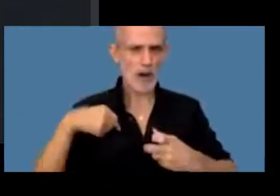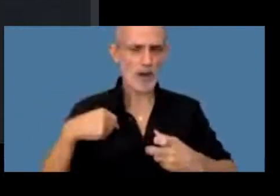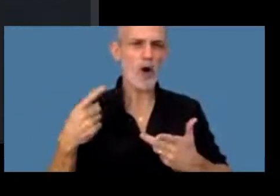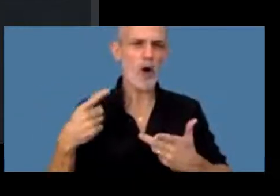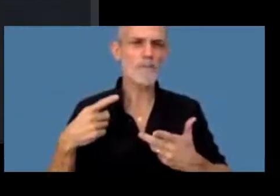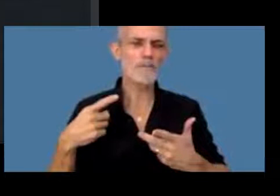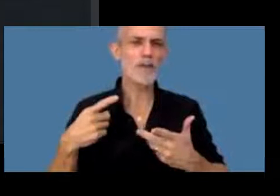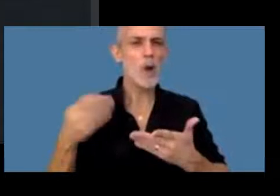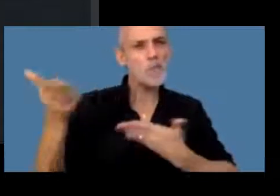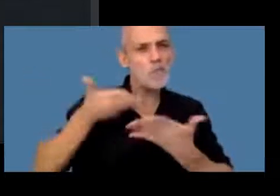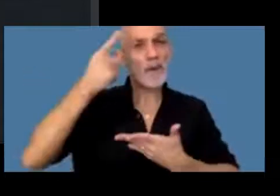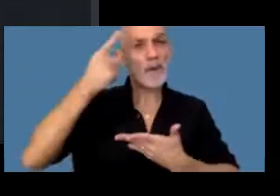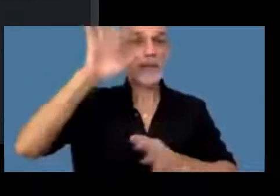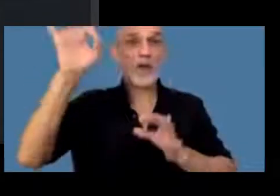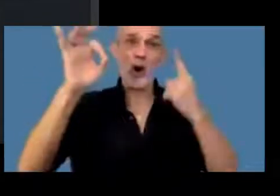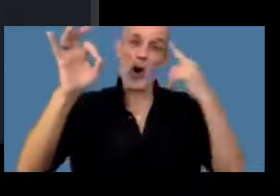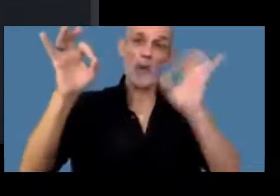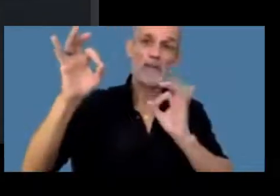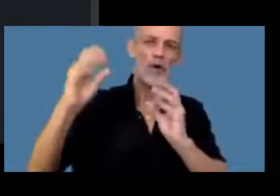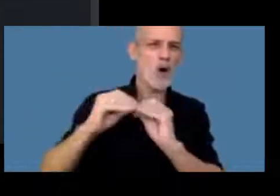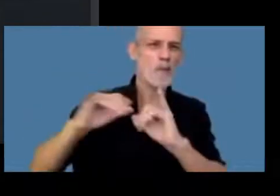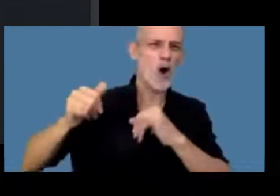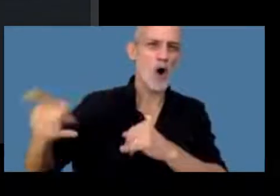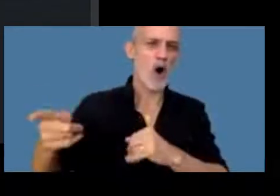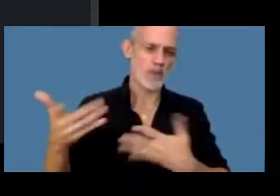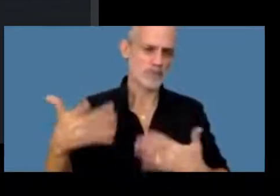intercambio de ideas, digamos, ¿no? Con un colega joven, muy